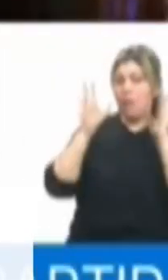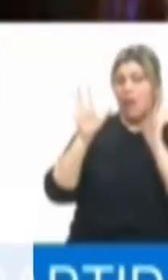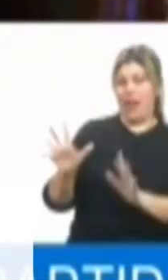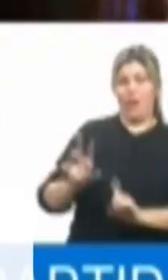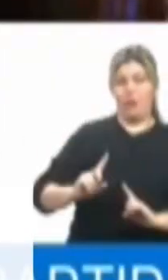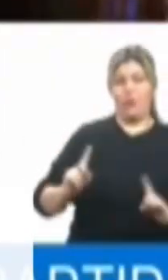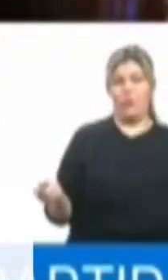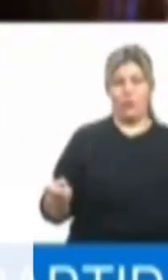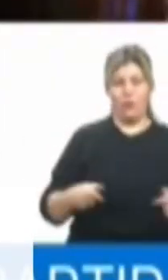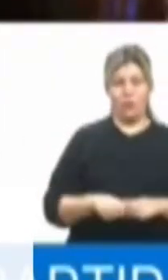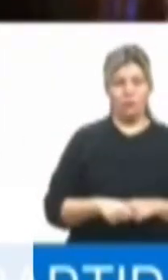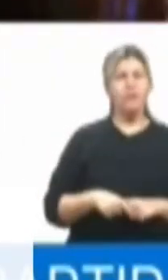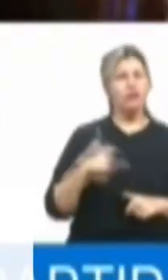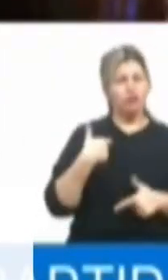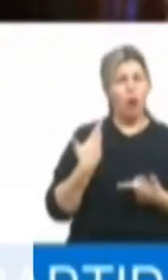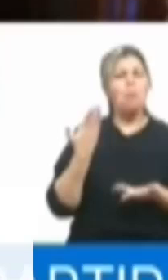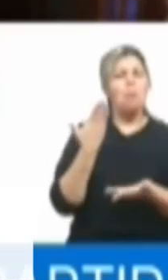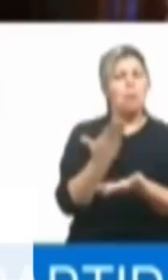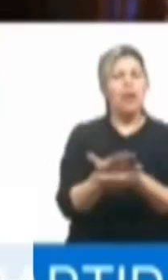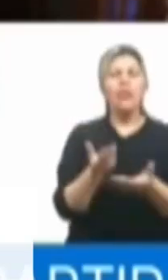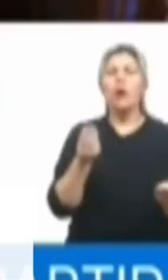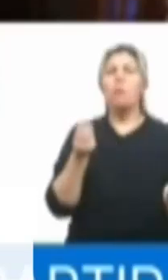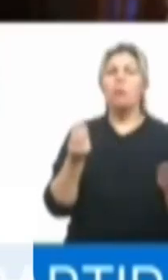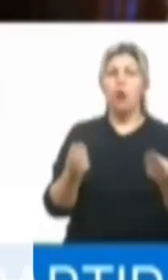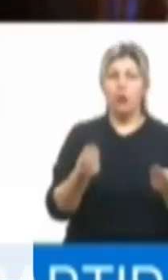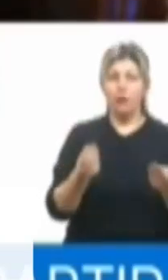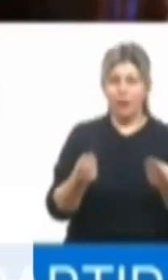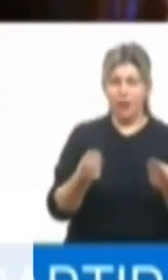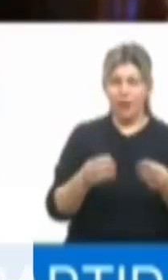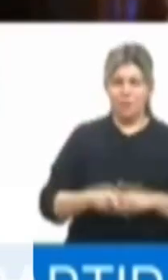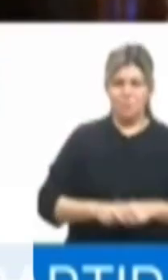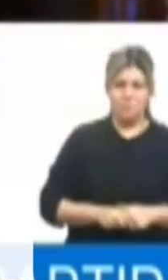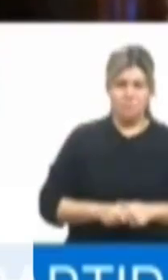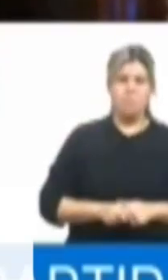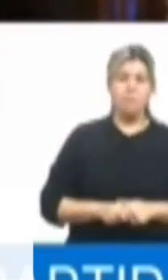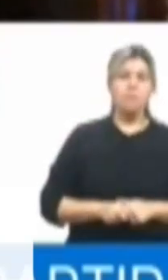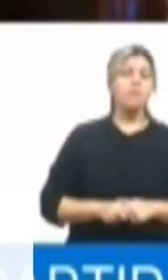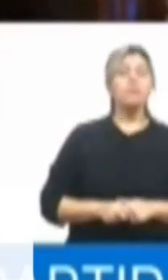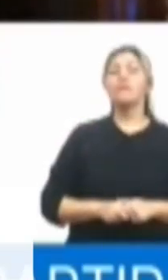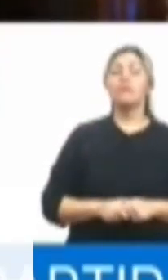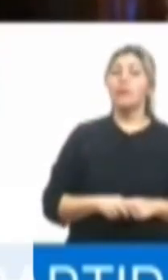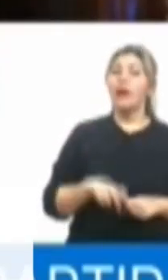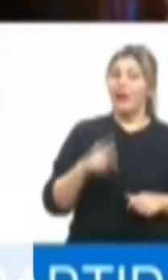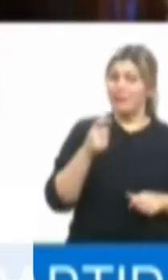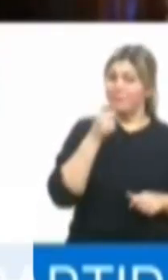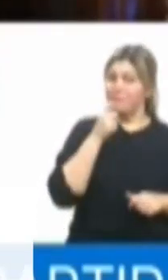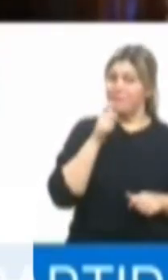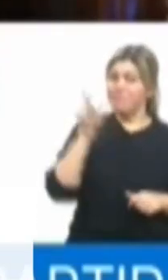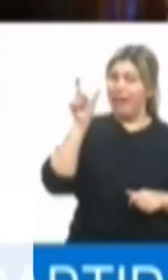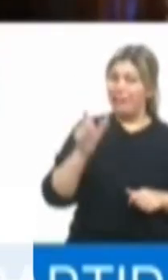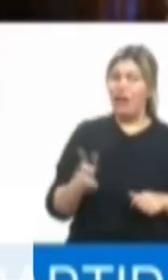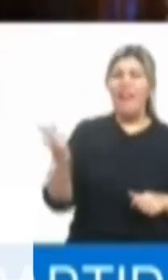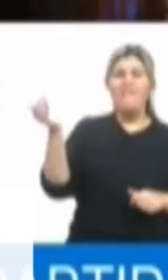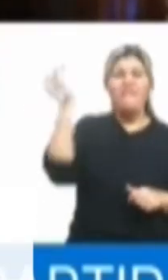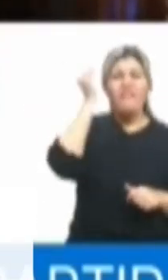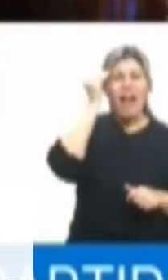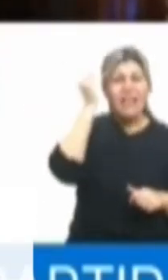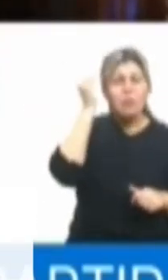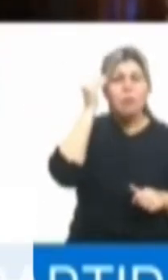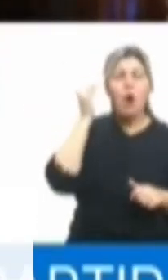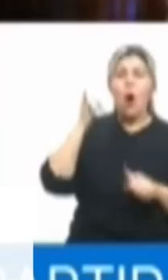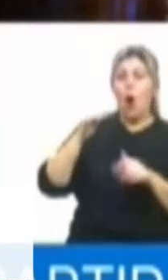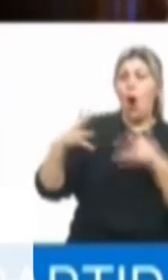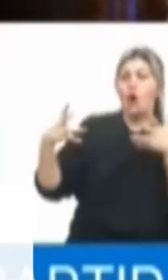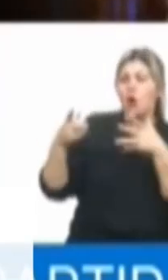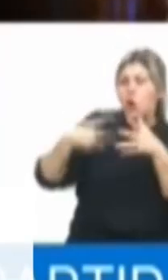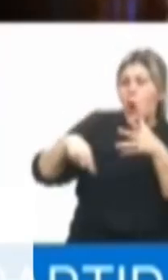Que la ley base contiene varios artículos que buscan modernizar, para el gobierno es modernizar el régimen laboral